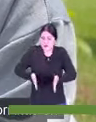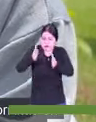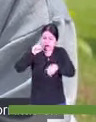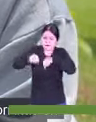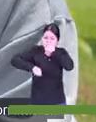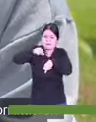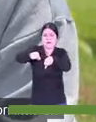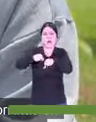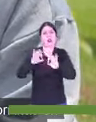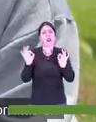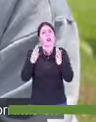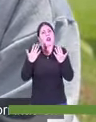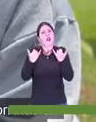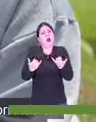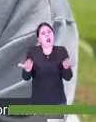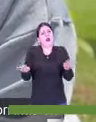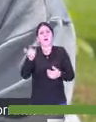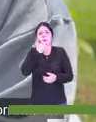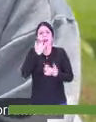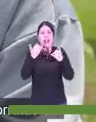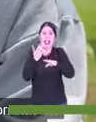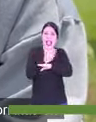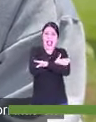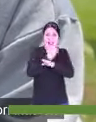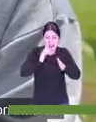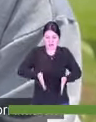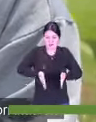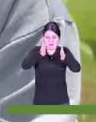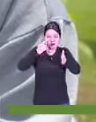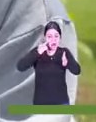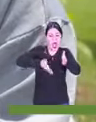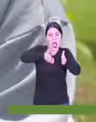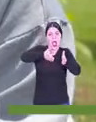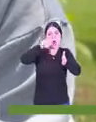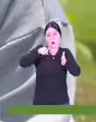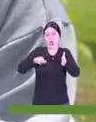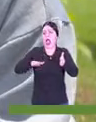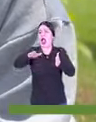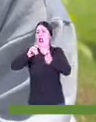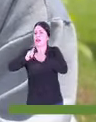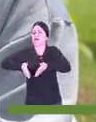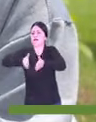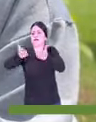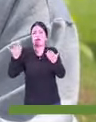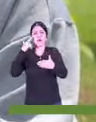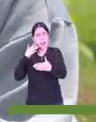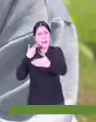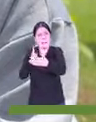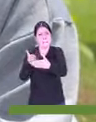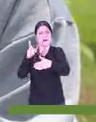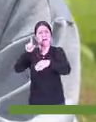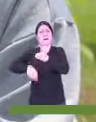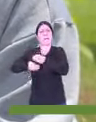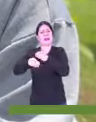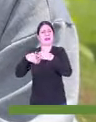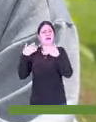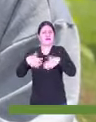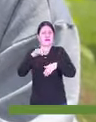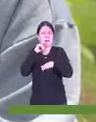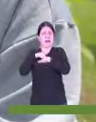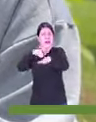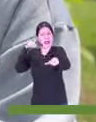andenes? Ahora las están construyendo en la vía donde pasan los carros, lo cual obstaculiza el tráfico y crea más trancones y entonces